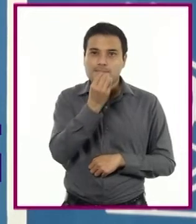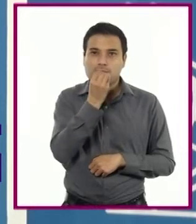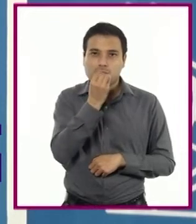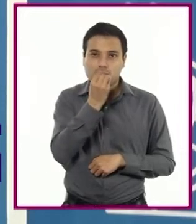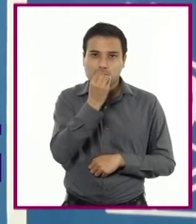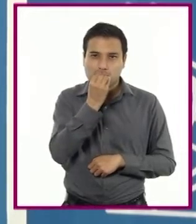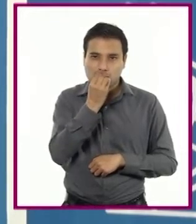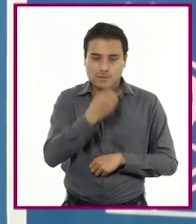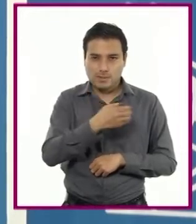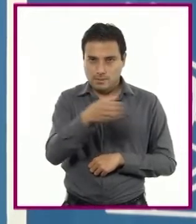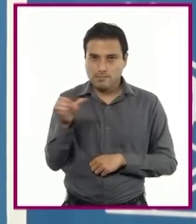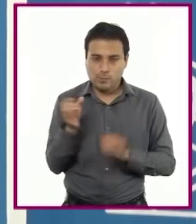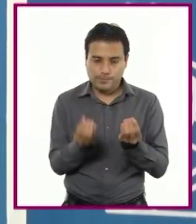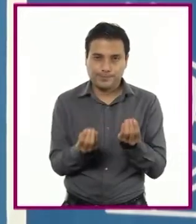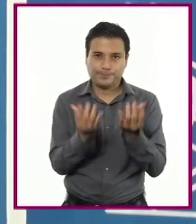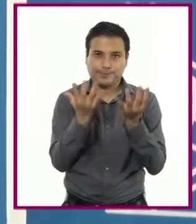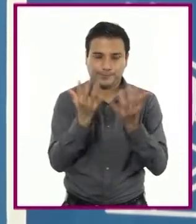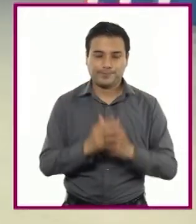y la Agricultura.